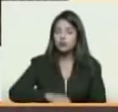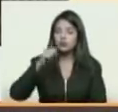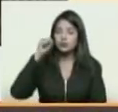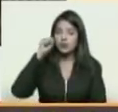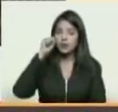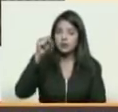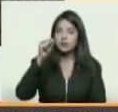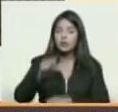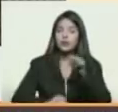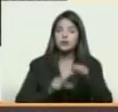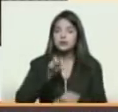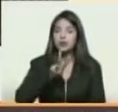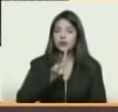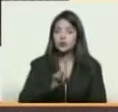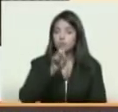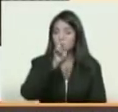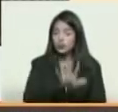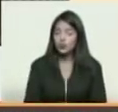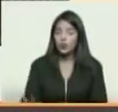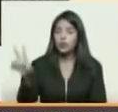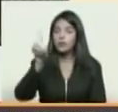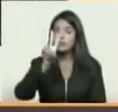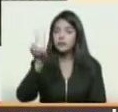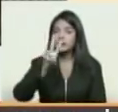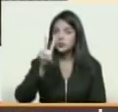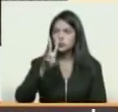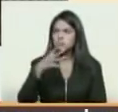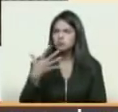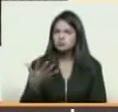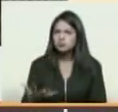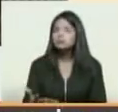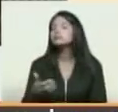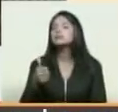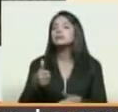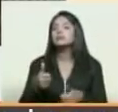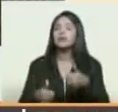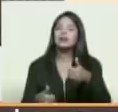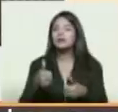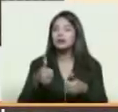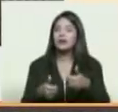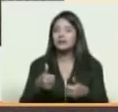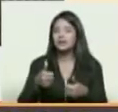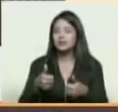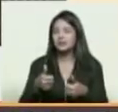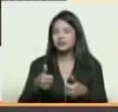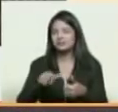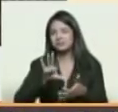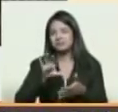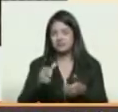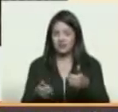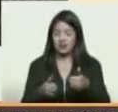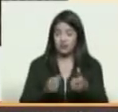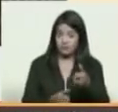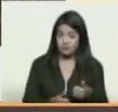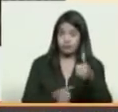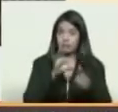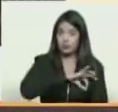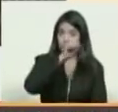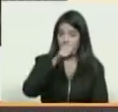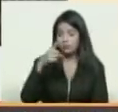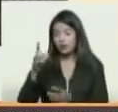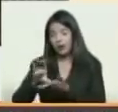siglo XXI en Venezuela como alternativa al sistema destructivo y salvaje del capitalismo, y con